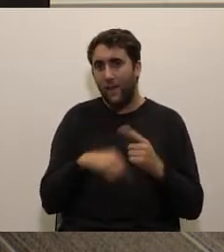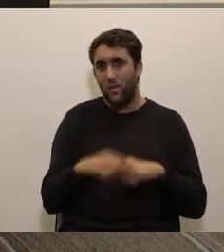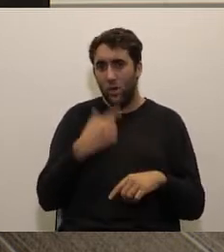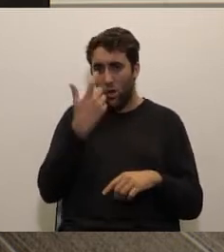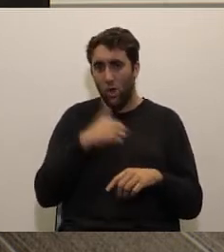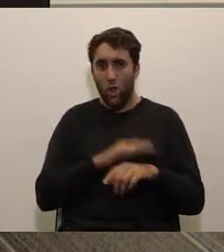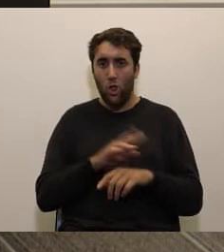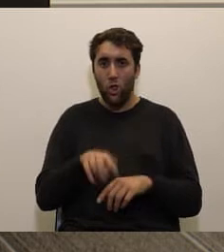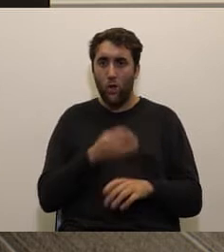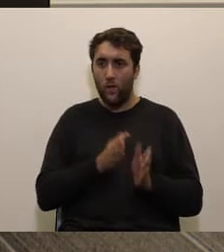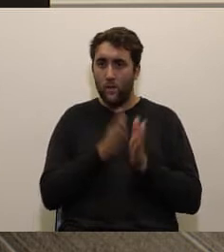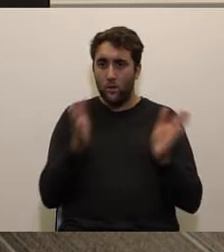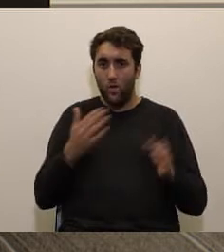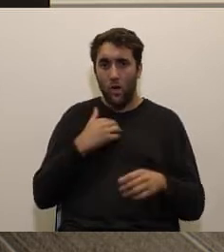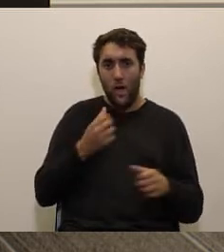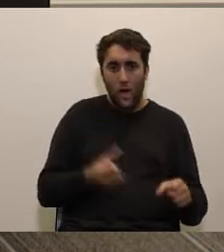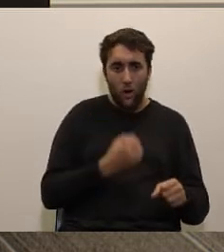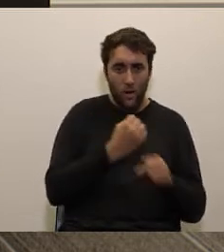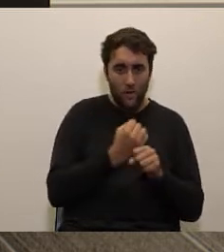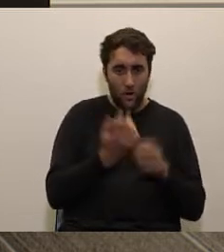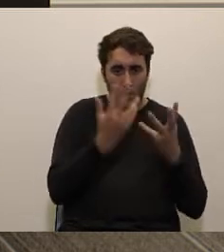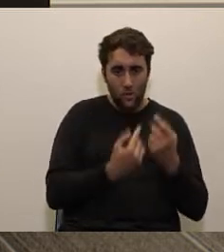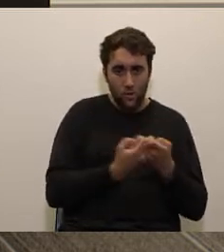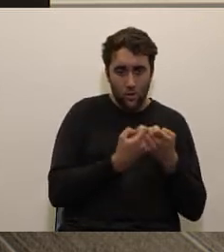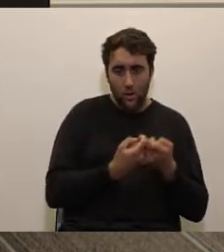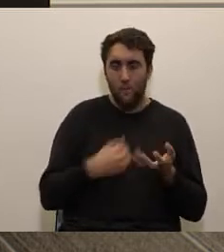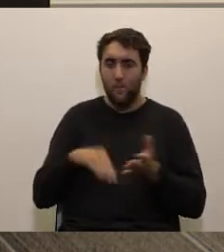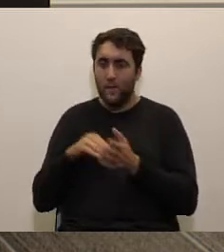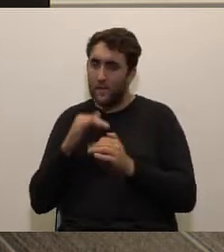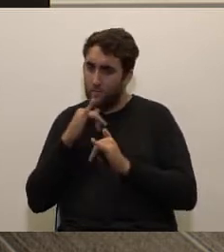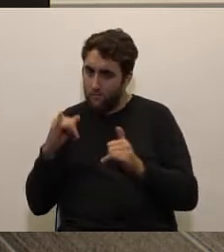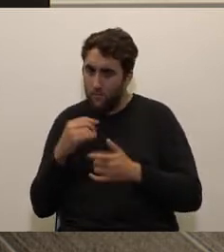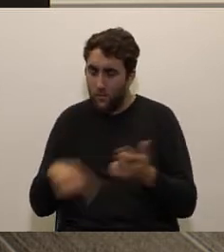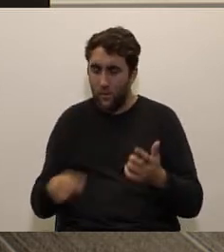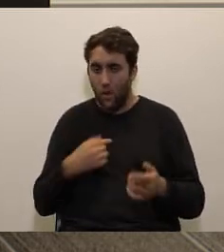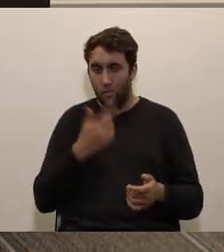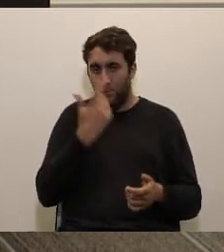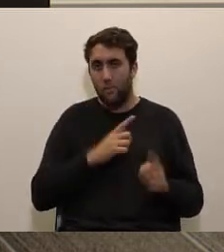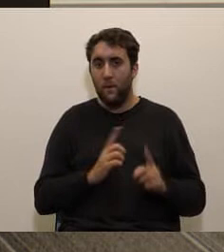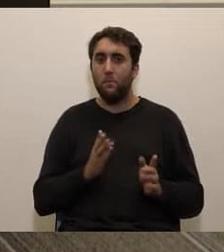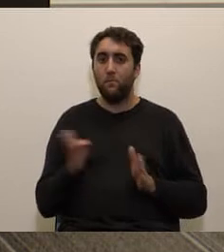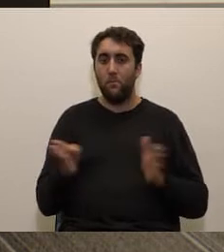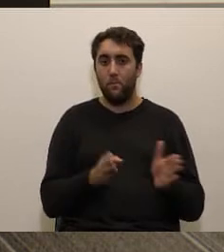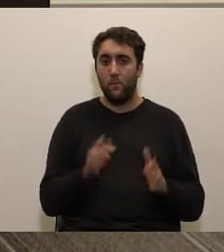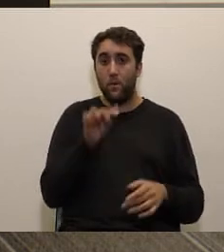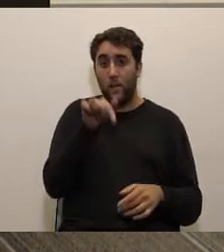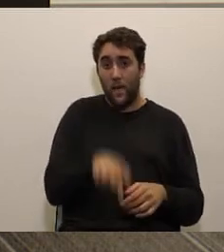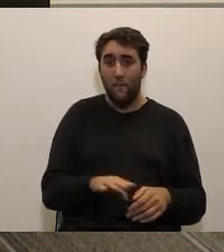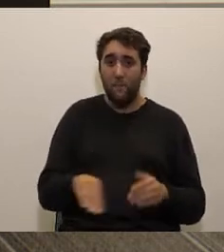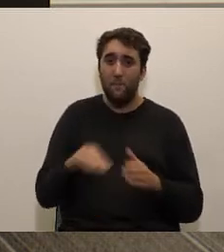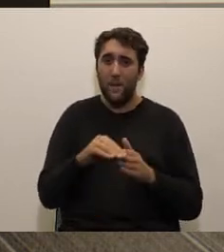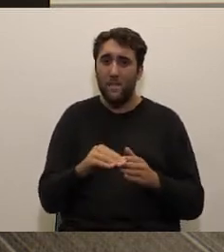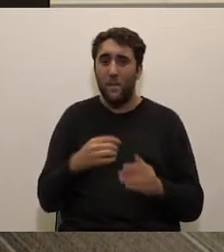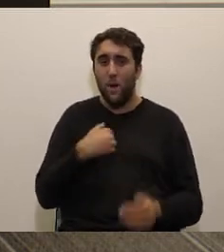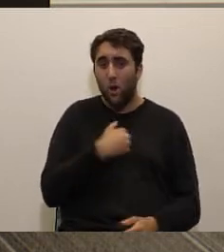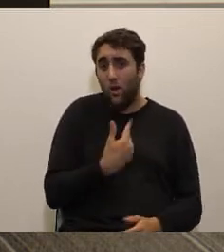otro y soy como todo en mi propia organización, todavía es como agregarle una causa más y también tener que desdoblarse, digamos, en estos roles.